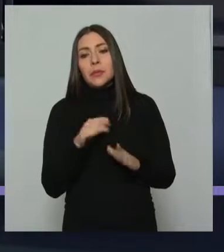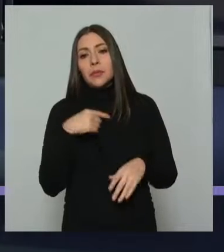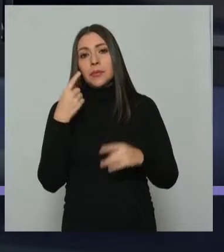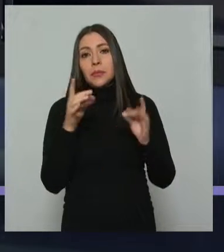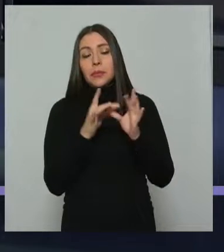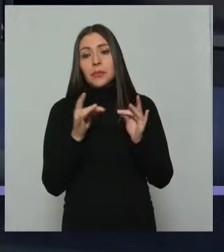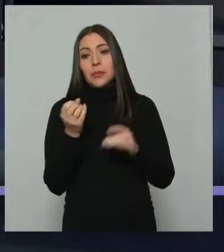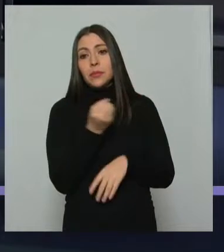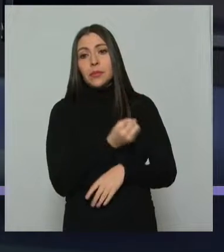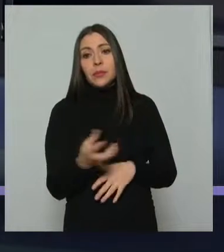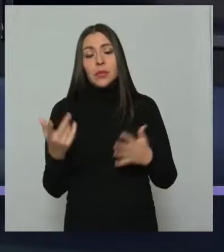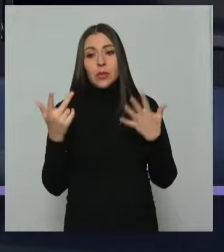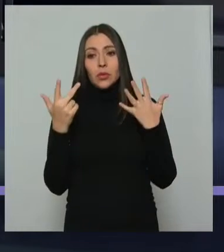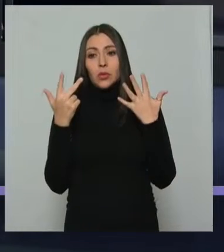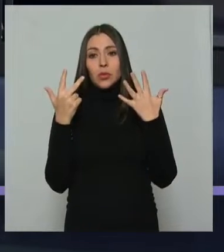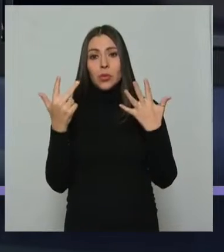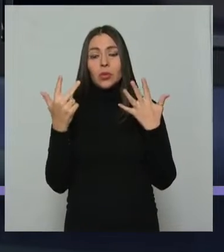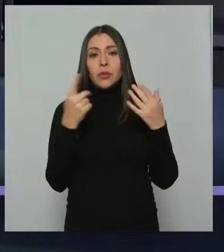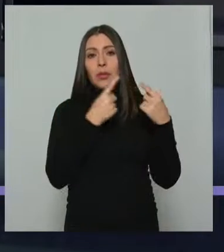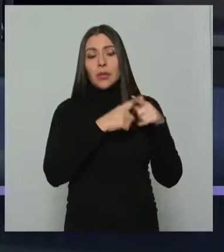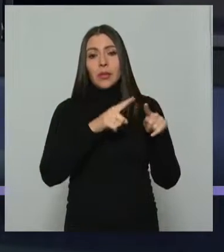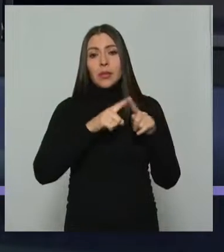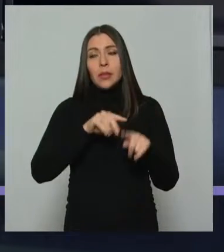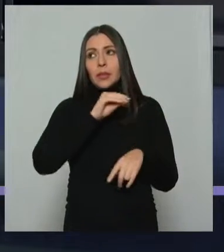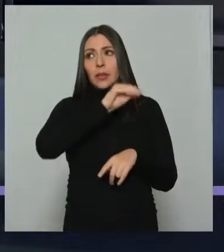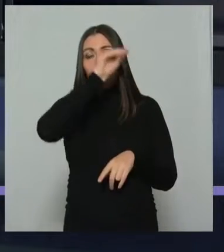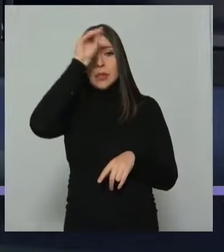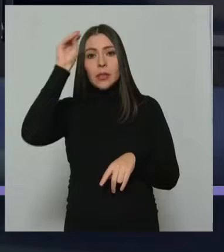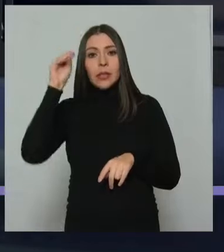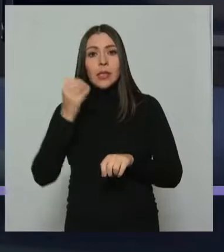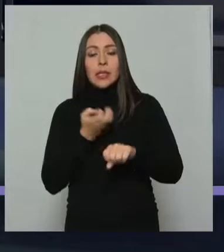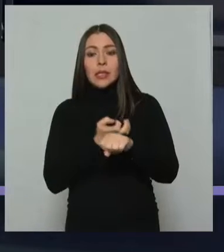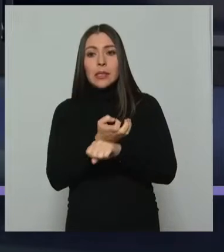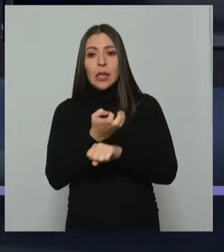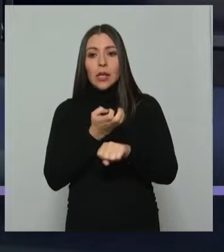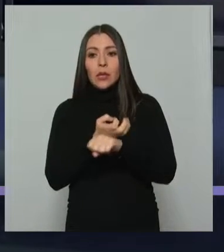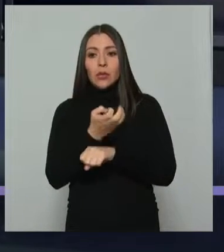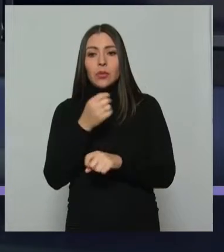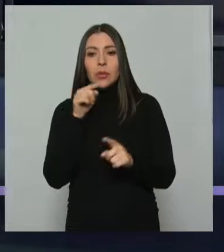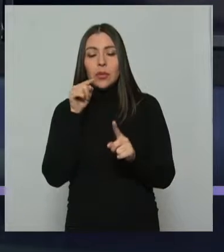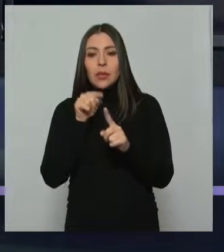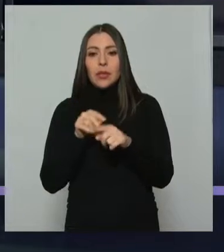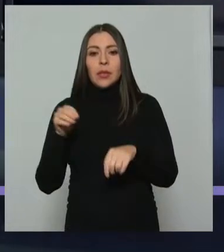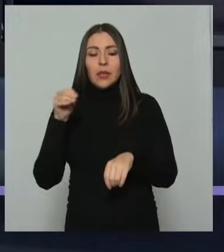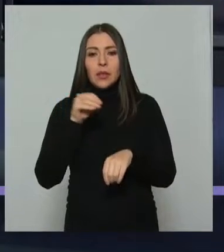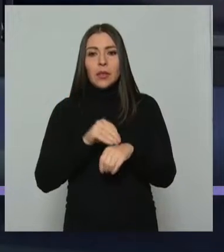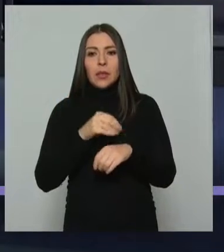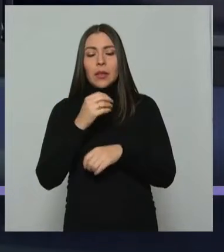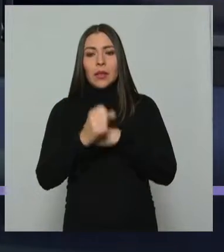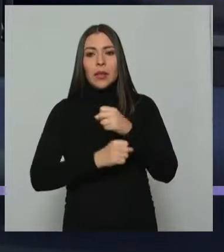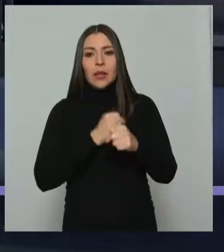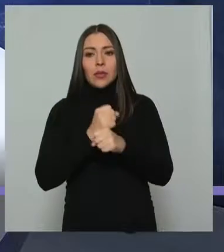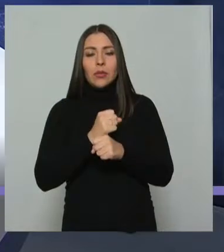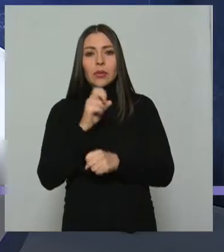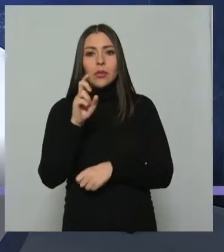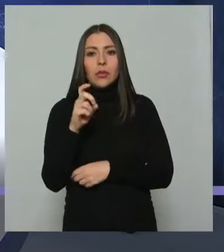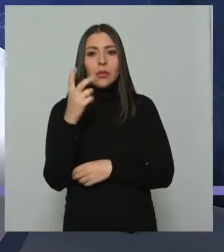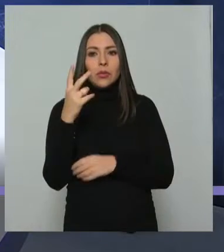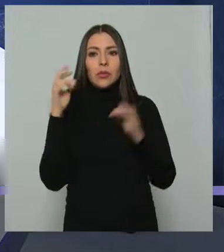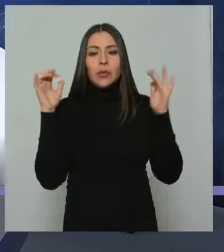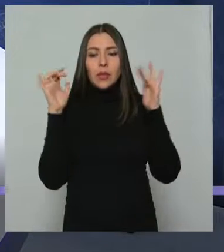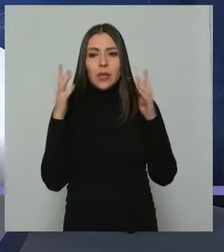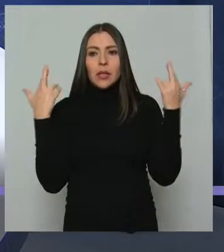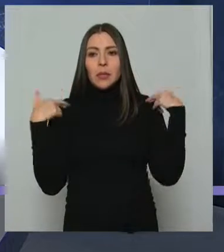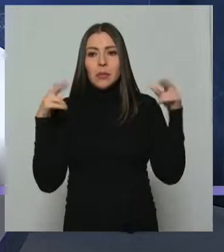8 estados de la República representados en esta edición 32 del Encuentro Nacional de los Amantes del Teatro.